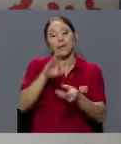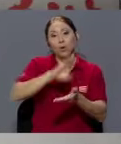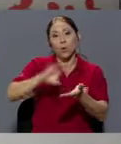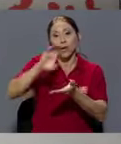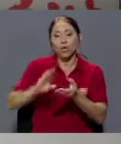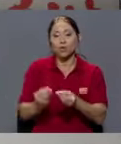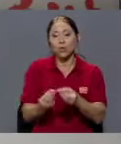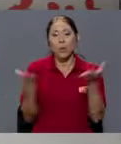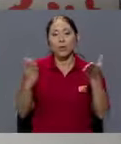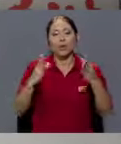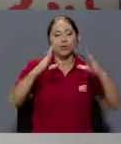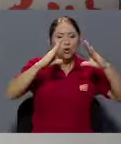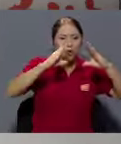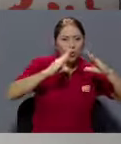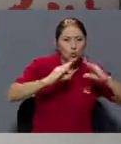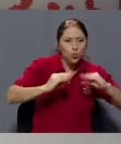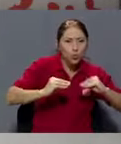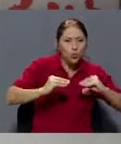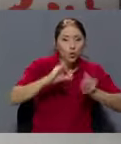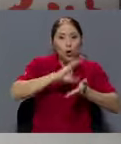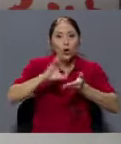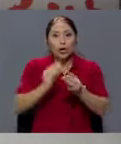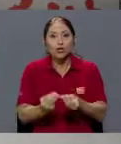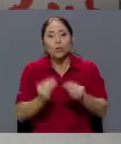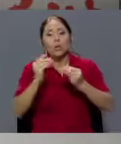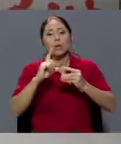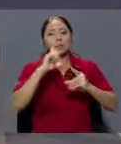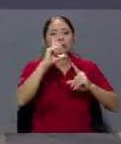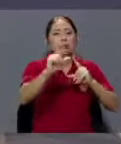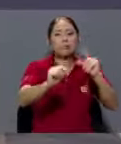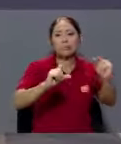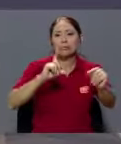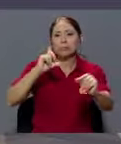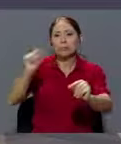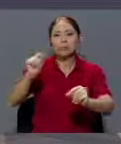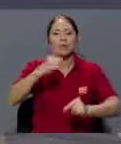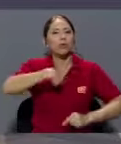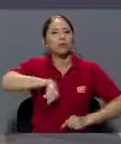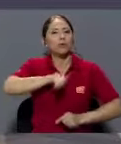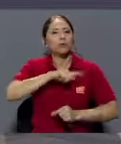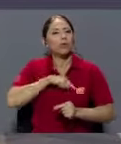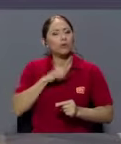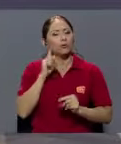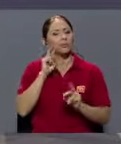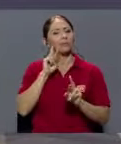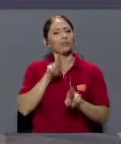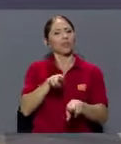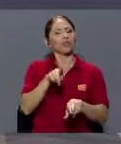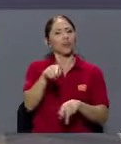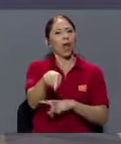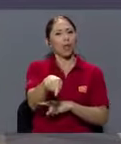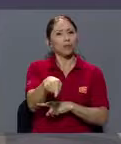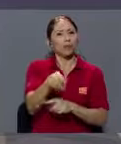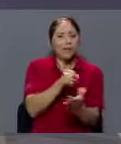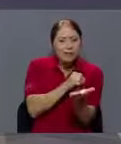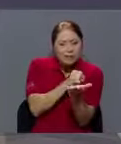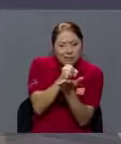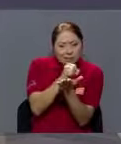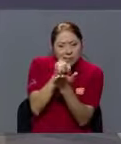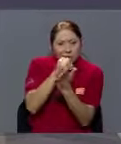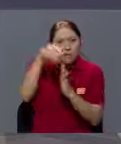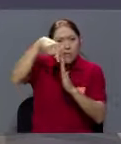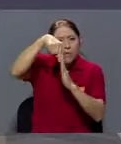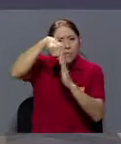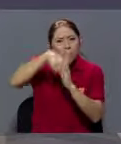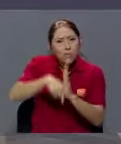también en aquellos colegios públicos nocturnos, rurales. Nosotros pues quisimos profundizar estos resultados,